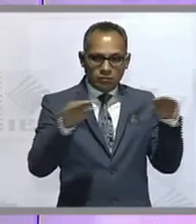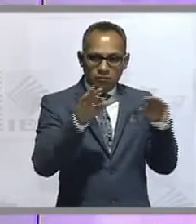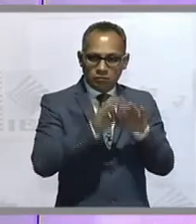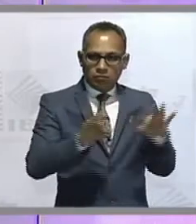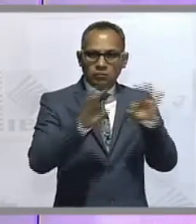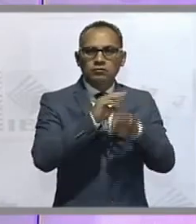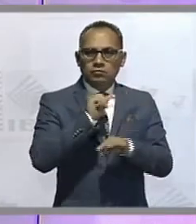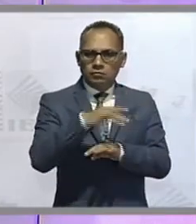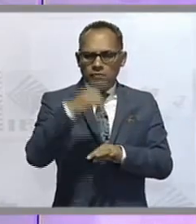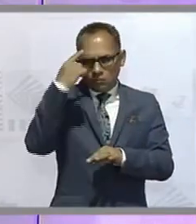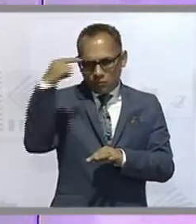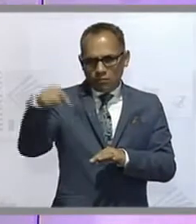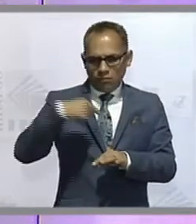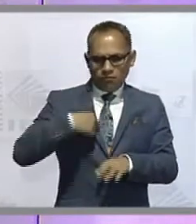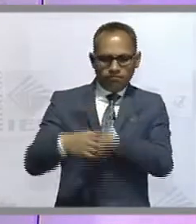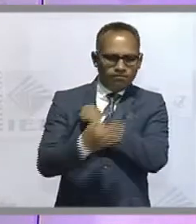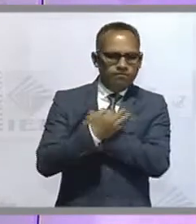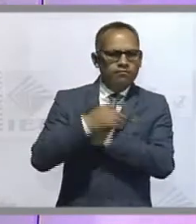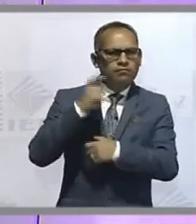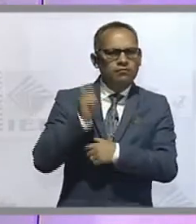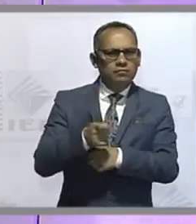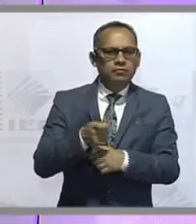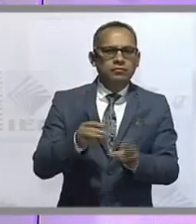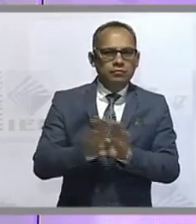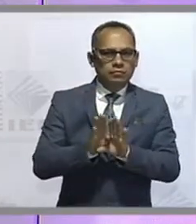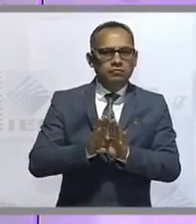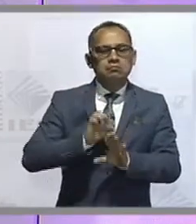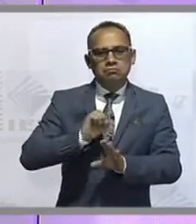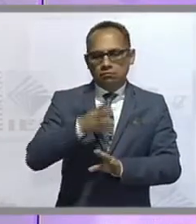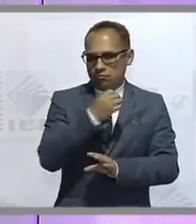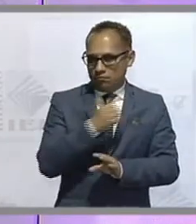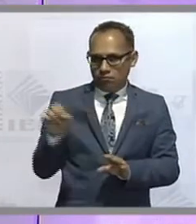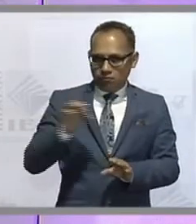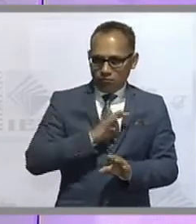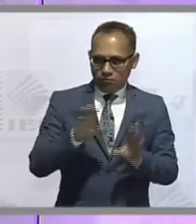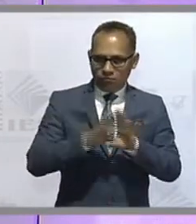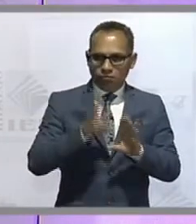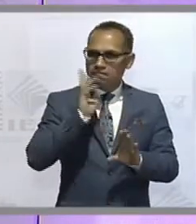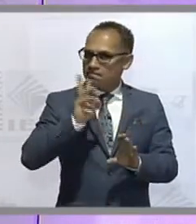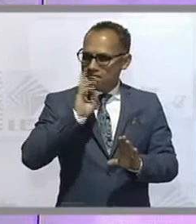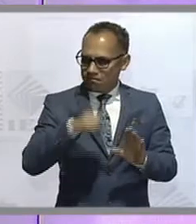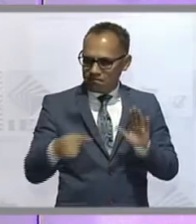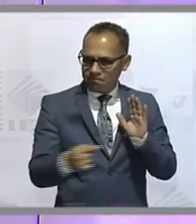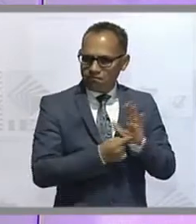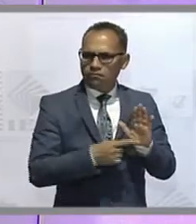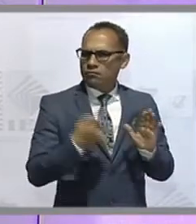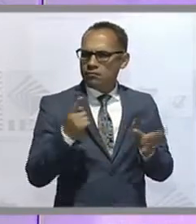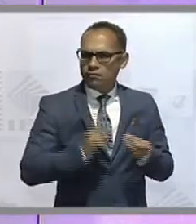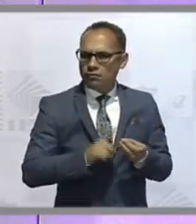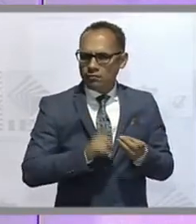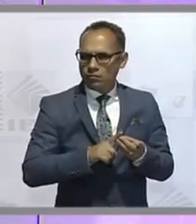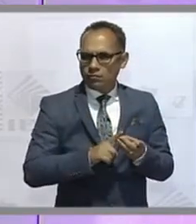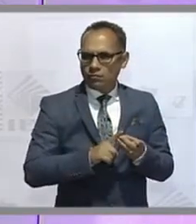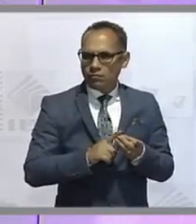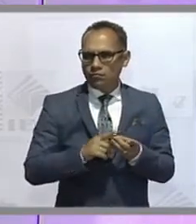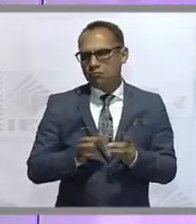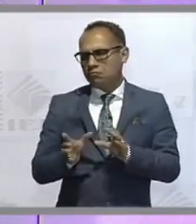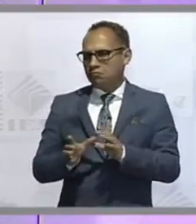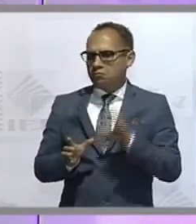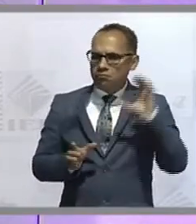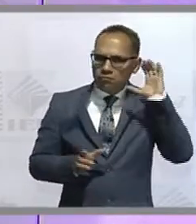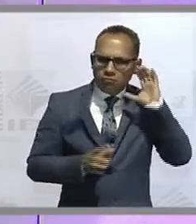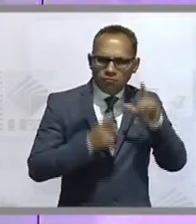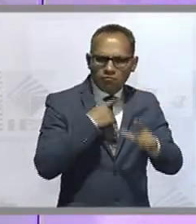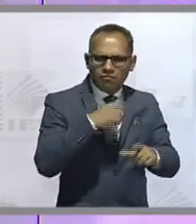que se nos hagan tienen como principio de derecho la obligación de ser comprobadas no nos dejemos llevar por rumores no nos dejemos llevar